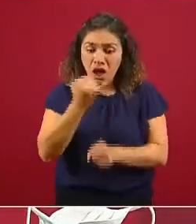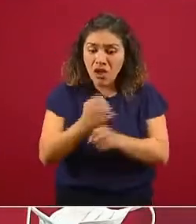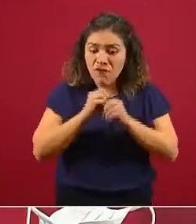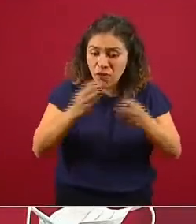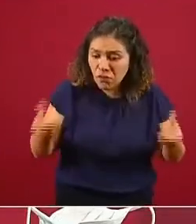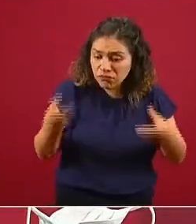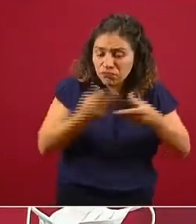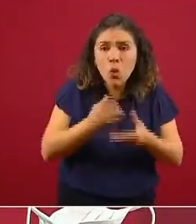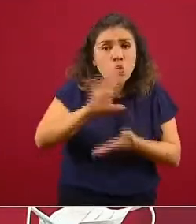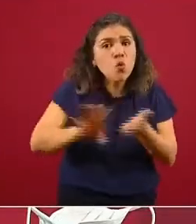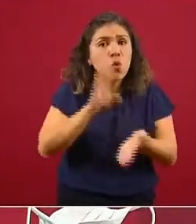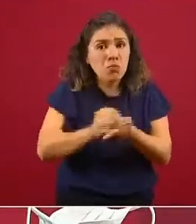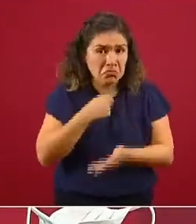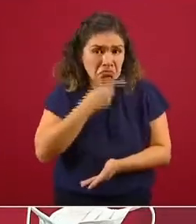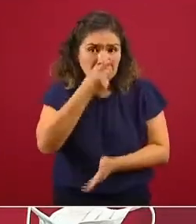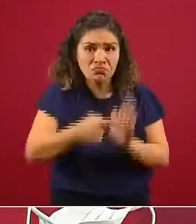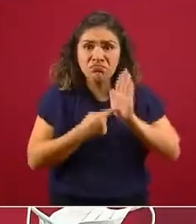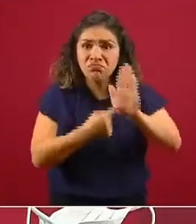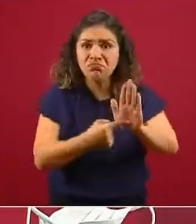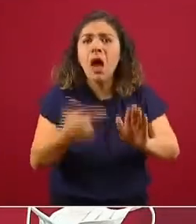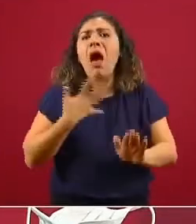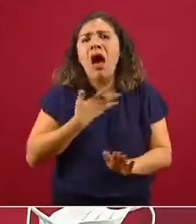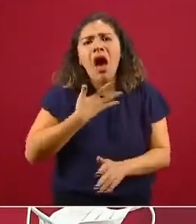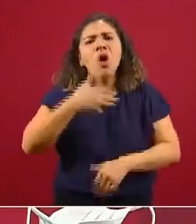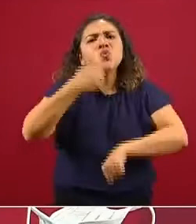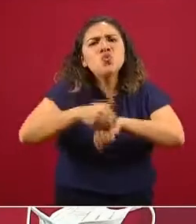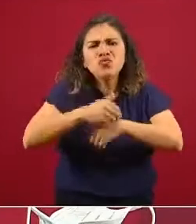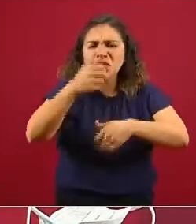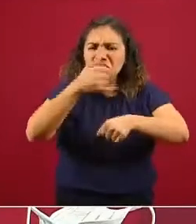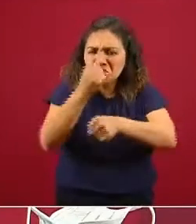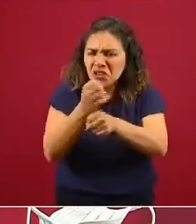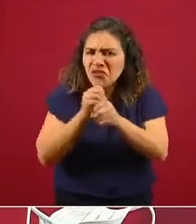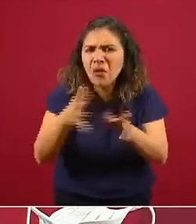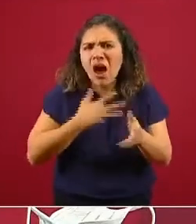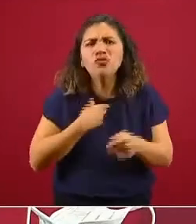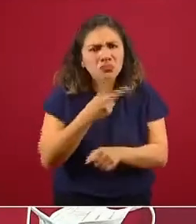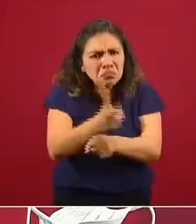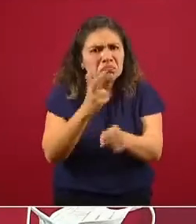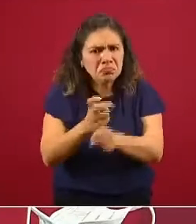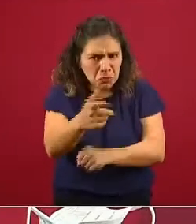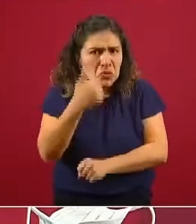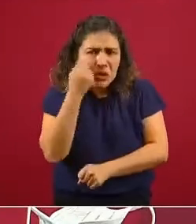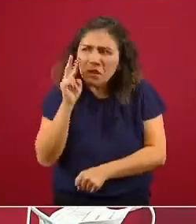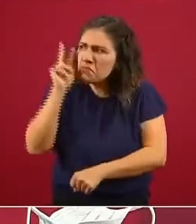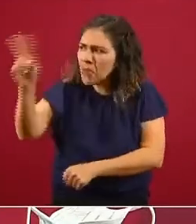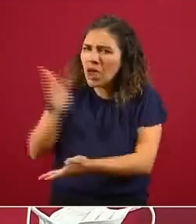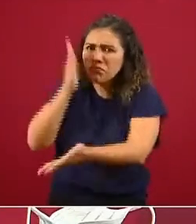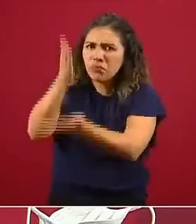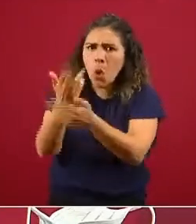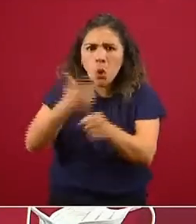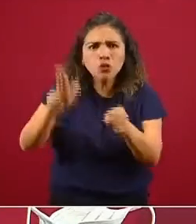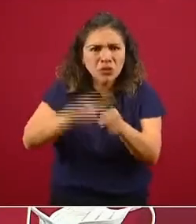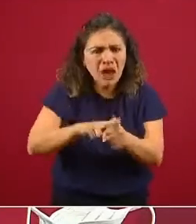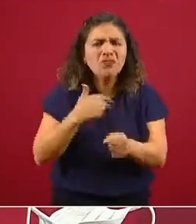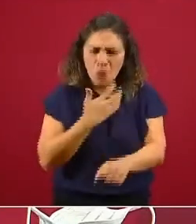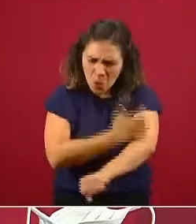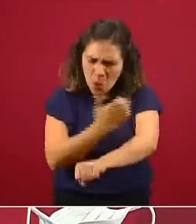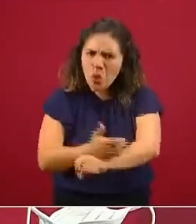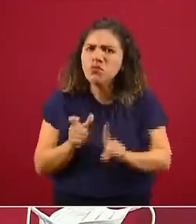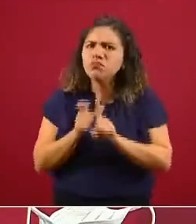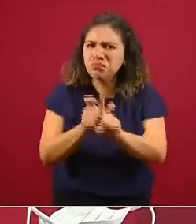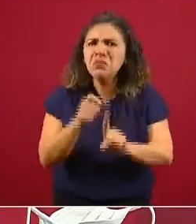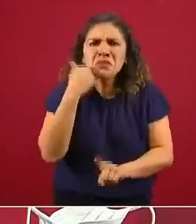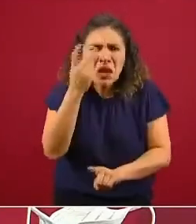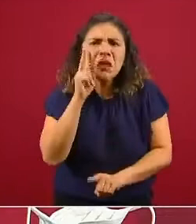información completa de lo que le comento, tengo los datos, lo invito si usted gusta ir a ver a los hospitales, me encantaría acompañarle y que viera